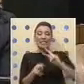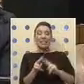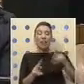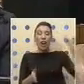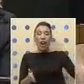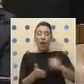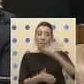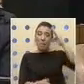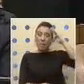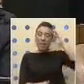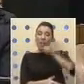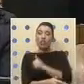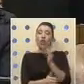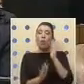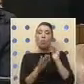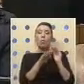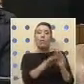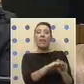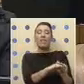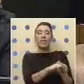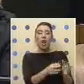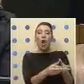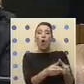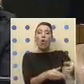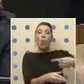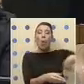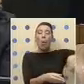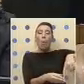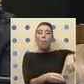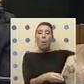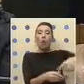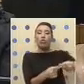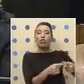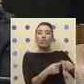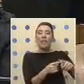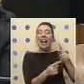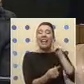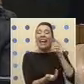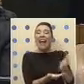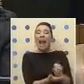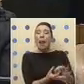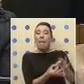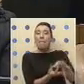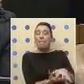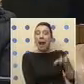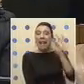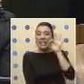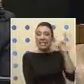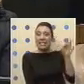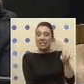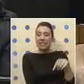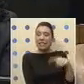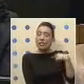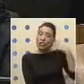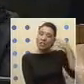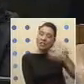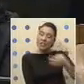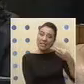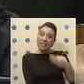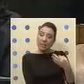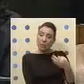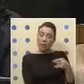que solo han beneficiado a una élite social, a los que tienen obviamente mucho más. Tengo la convicción de que esta